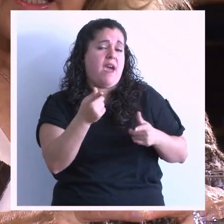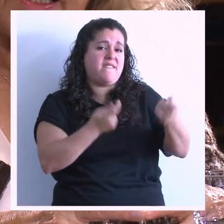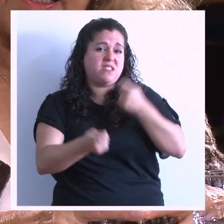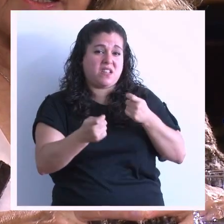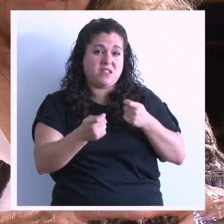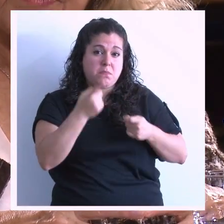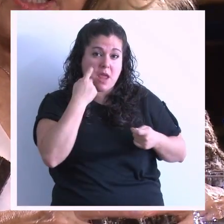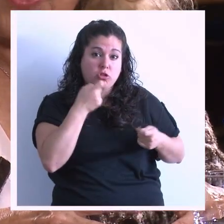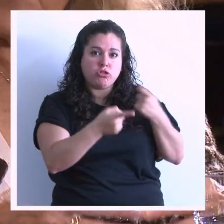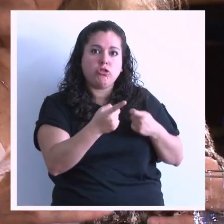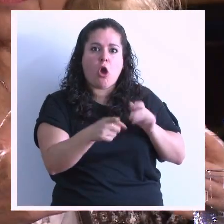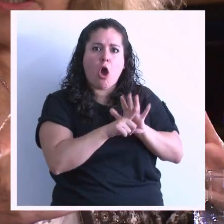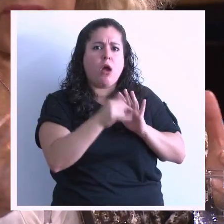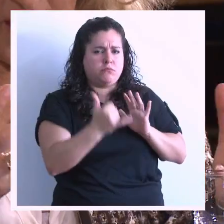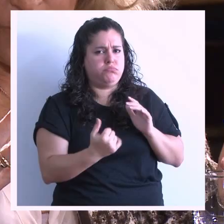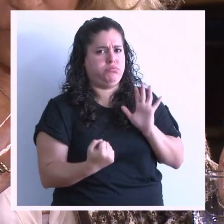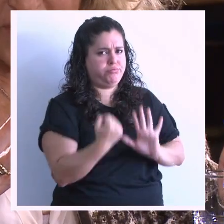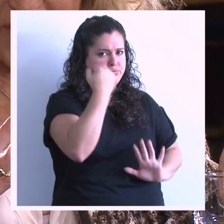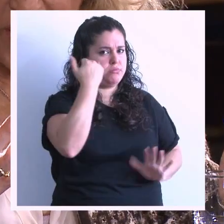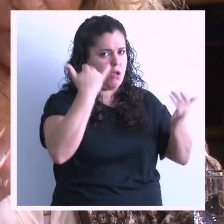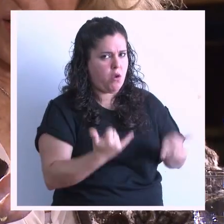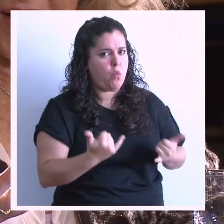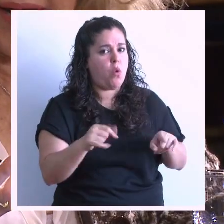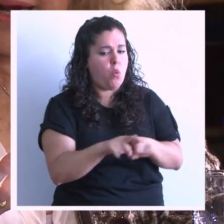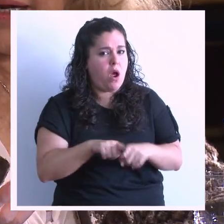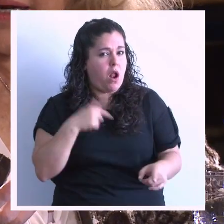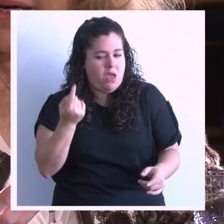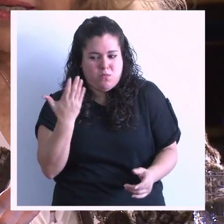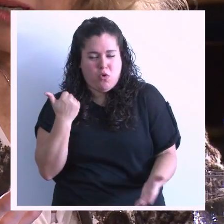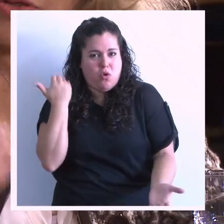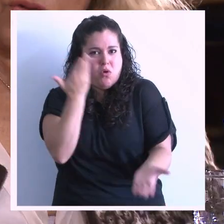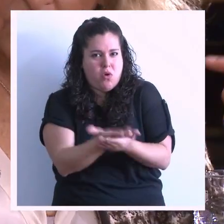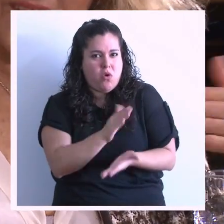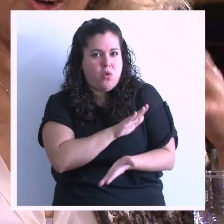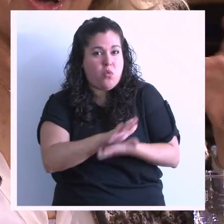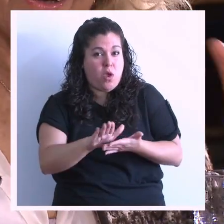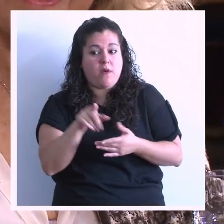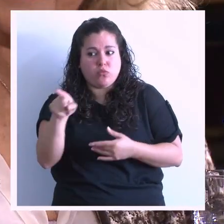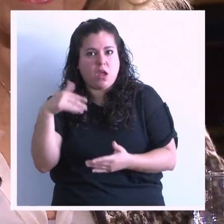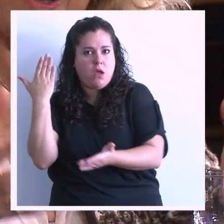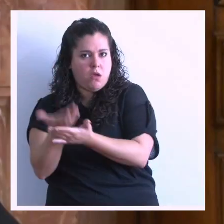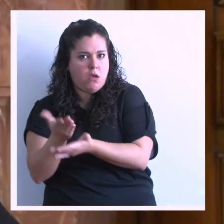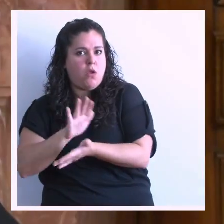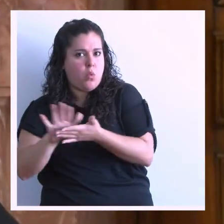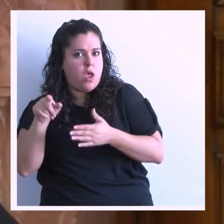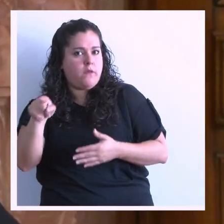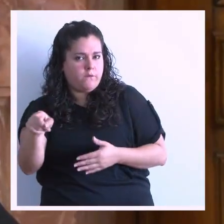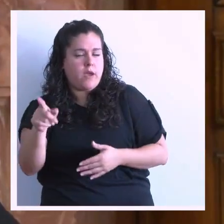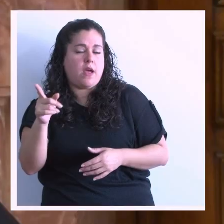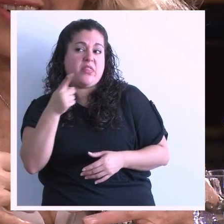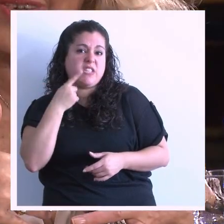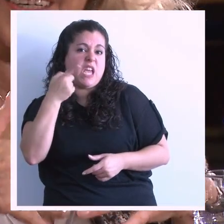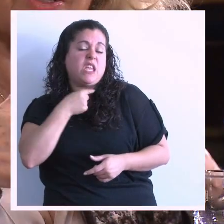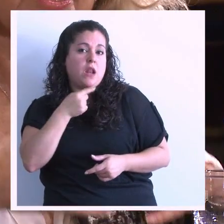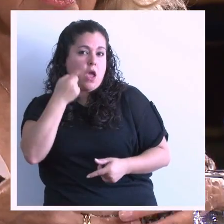hagan. Entonces después, si se aprueba en el recinto, que es lo que está acostumbrada la gente a ver